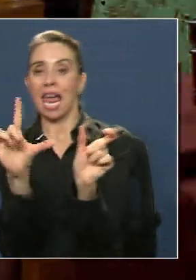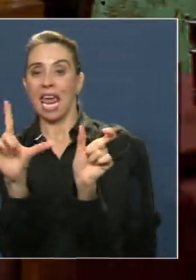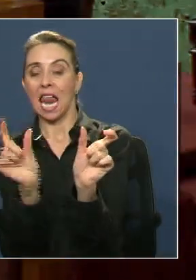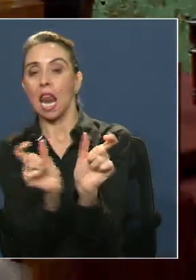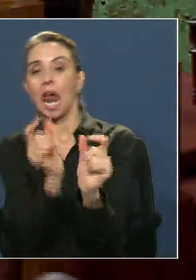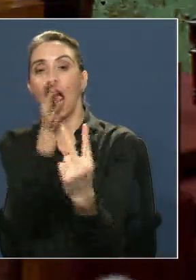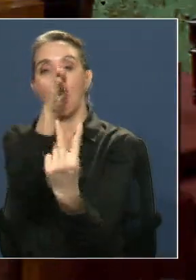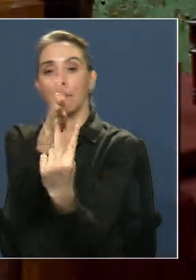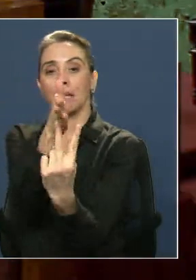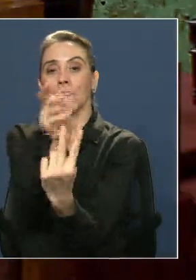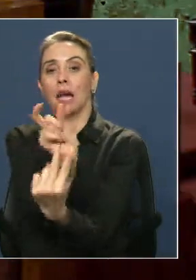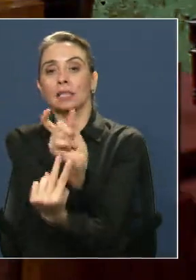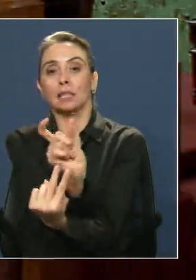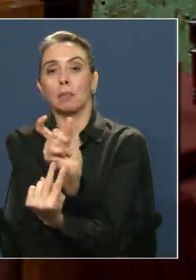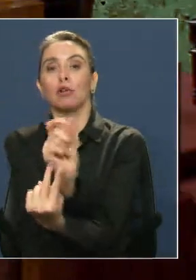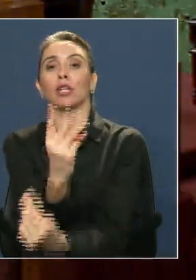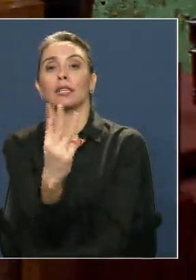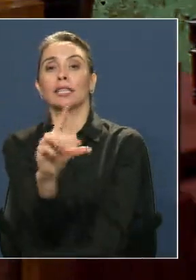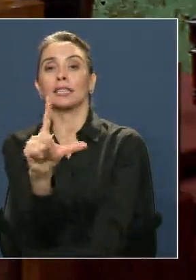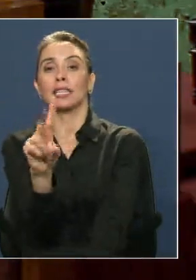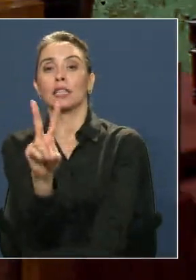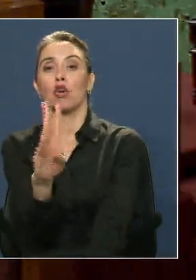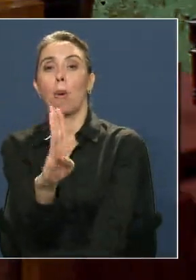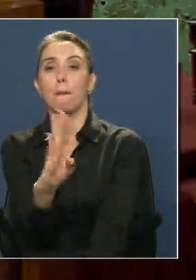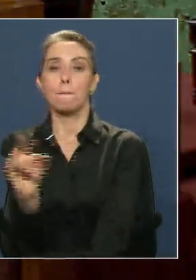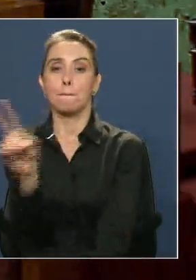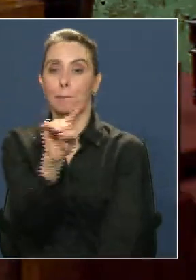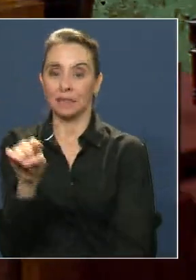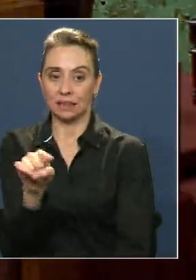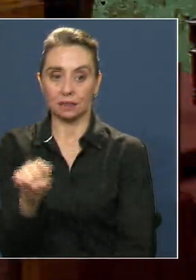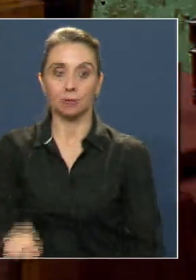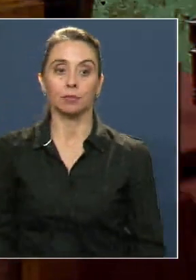frase 372 bis.